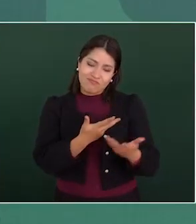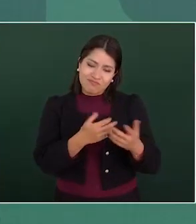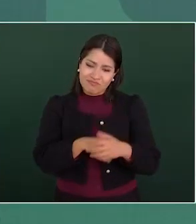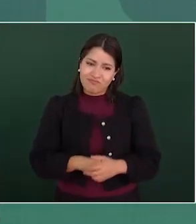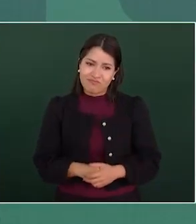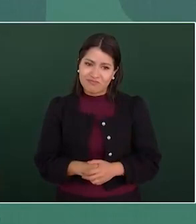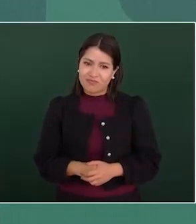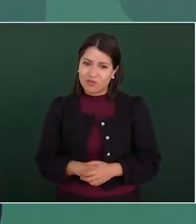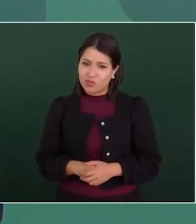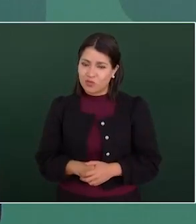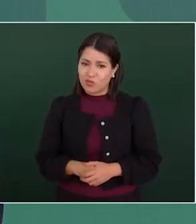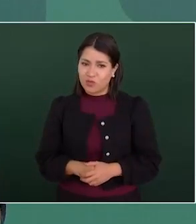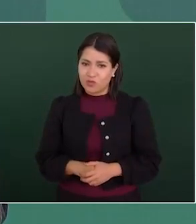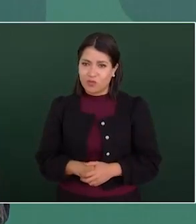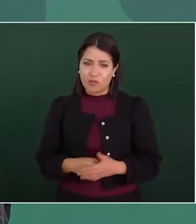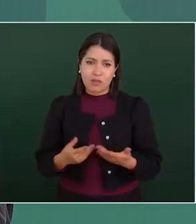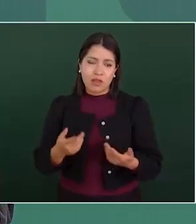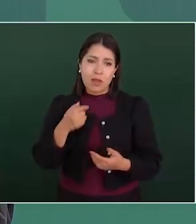Sin embargo,